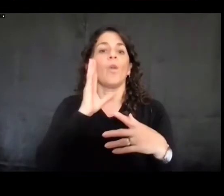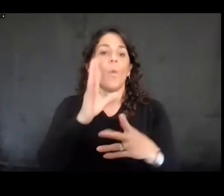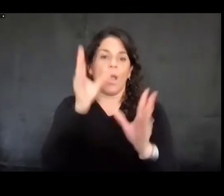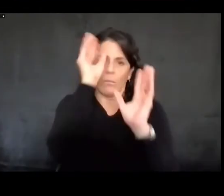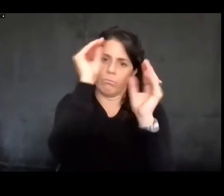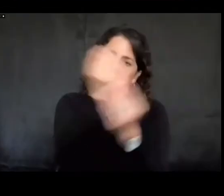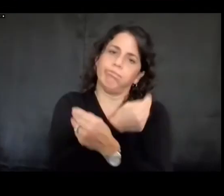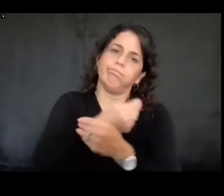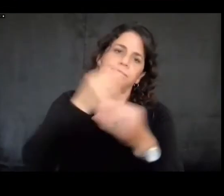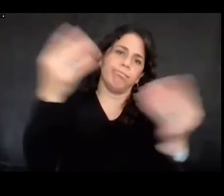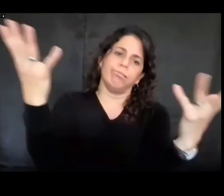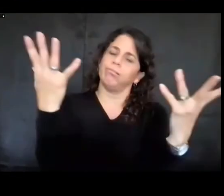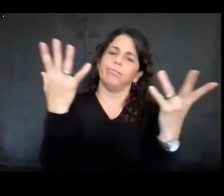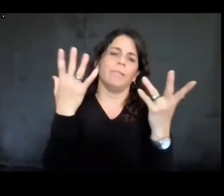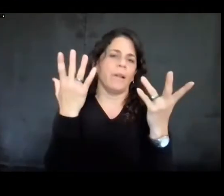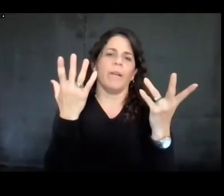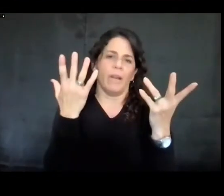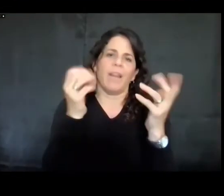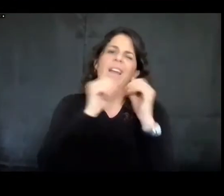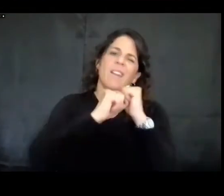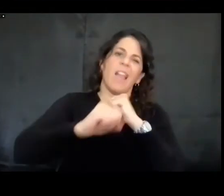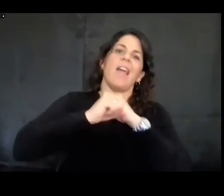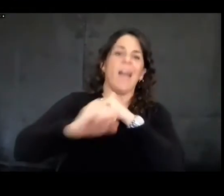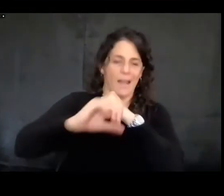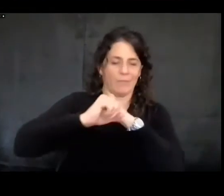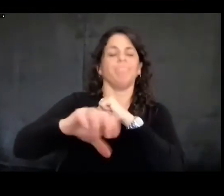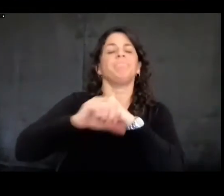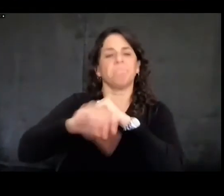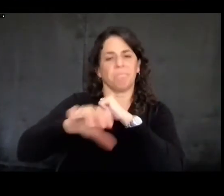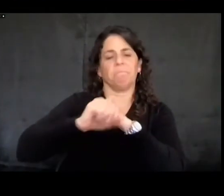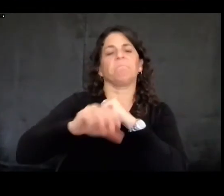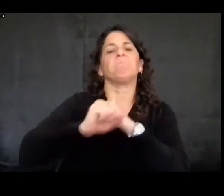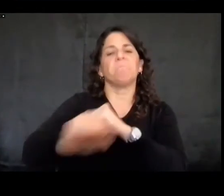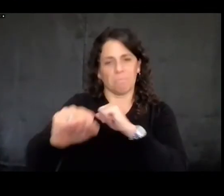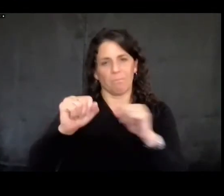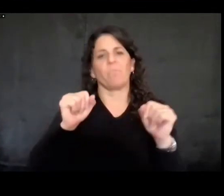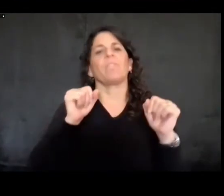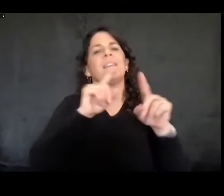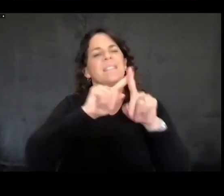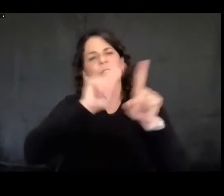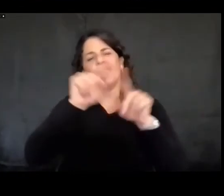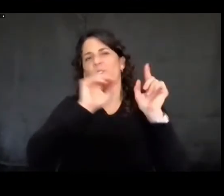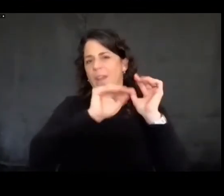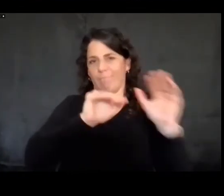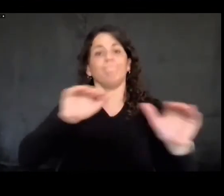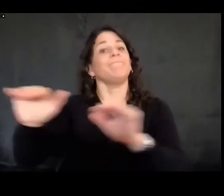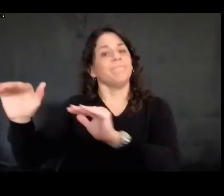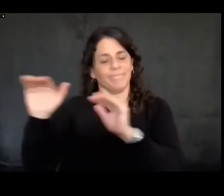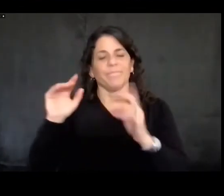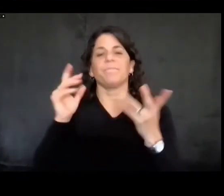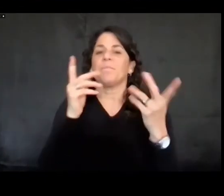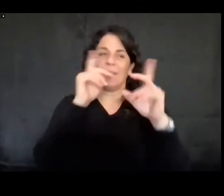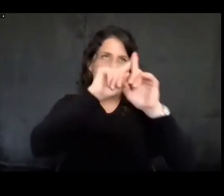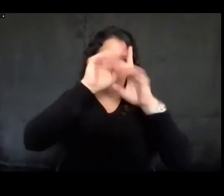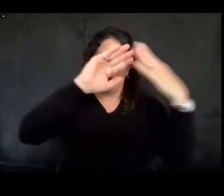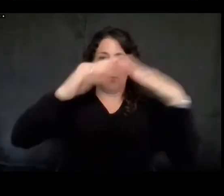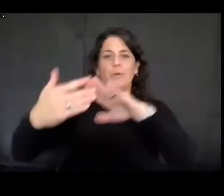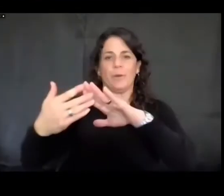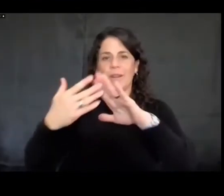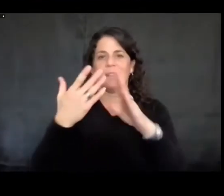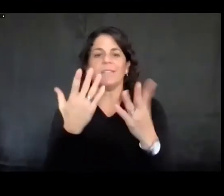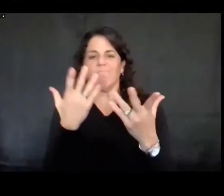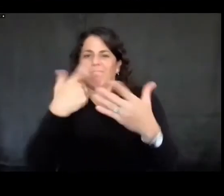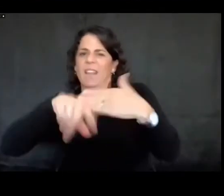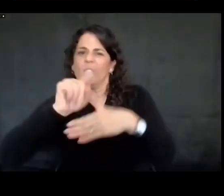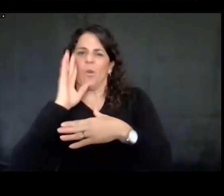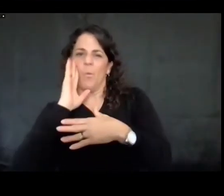estar tratar de que dar información sobre dónde están las oportunidades de vacunarse la próxima